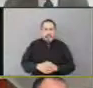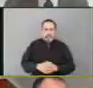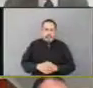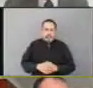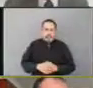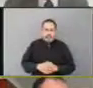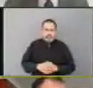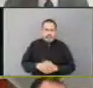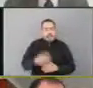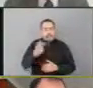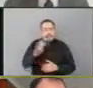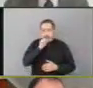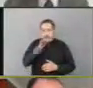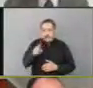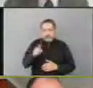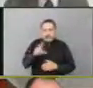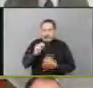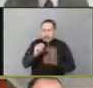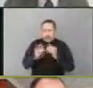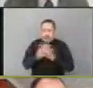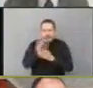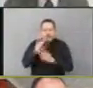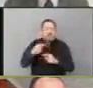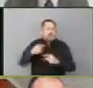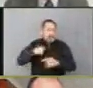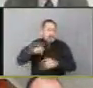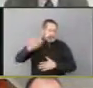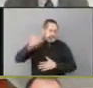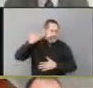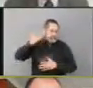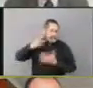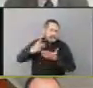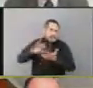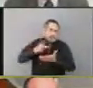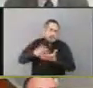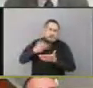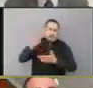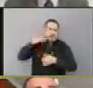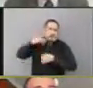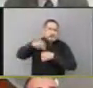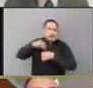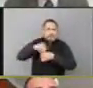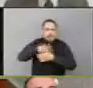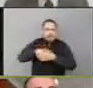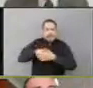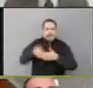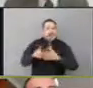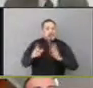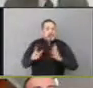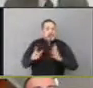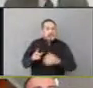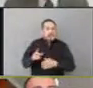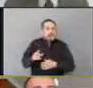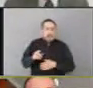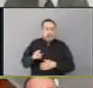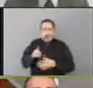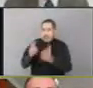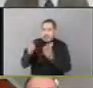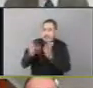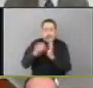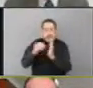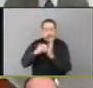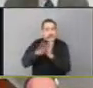En ese sentido, no es novedoso, reitero, ya lo he sostenido en votos anteriores respecto de cuando se actualizan infracciones